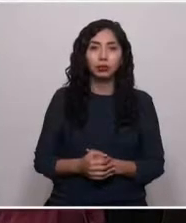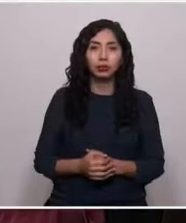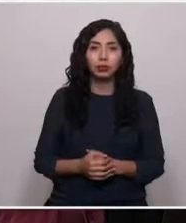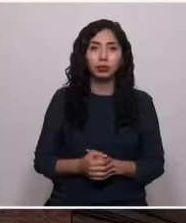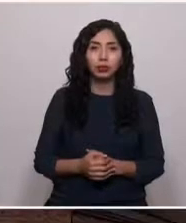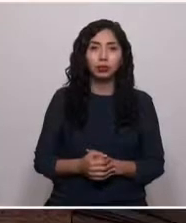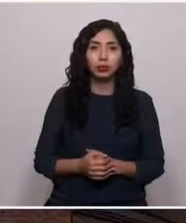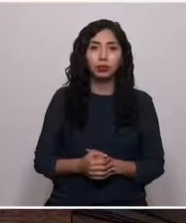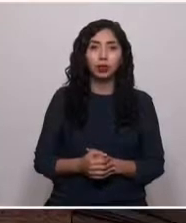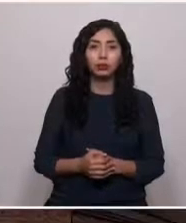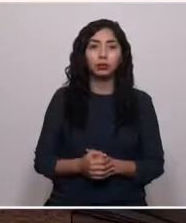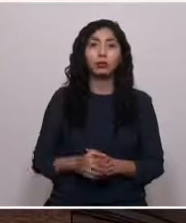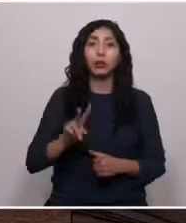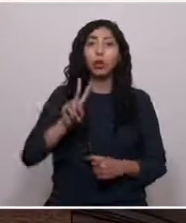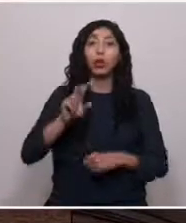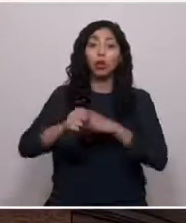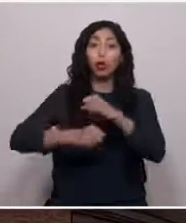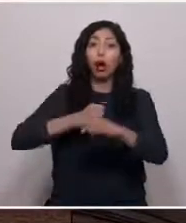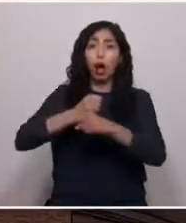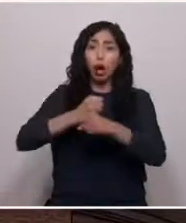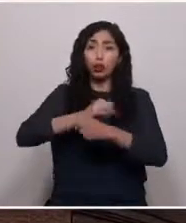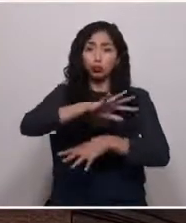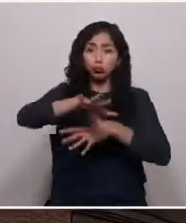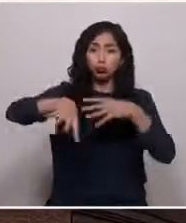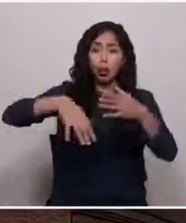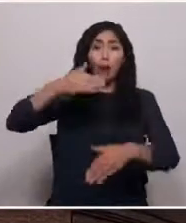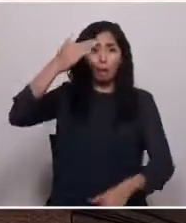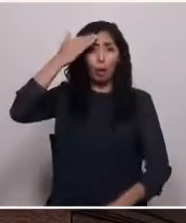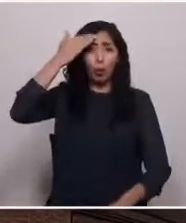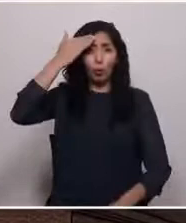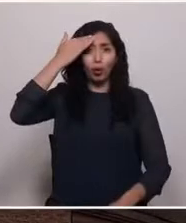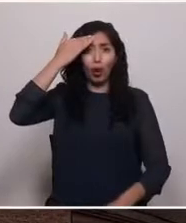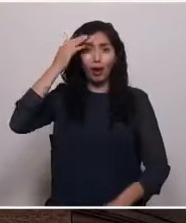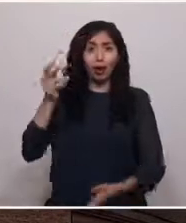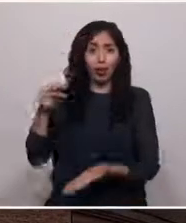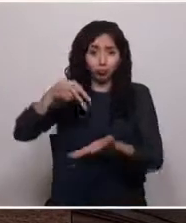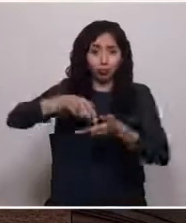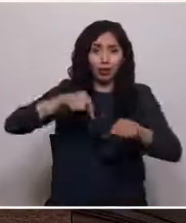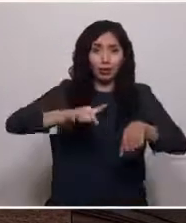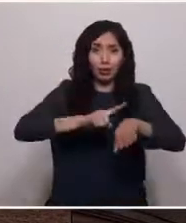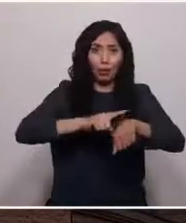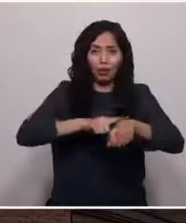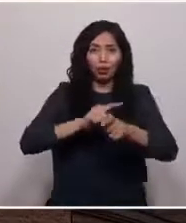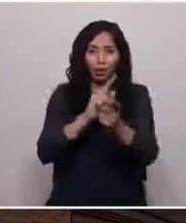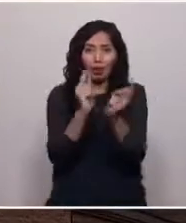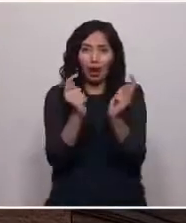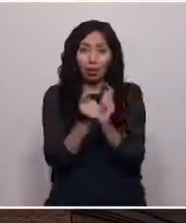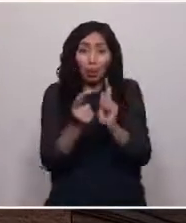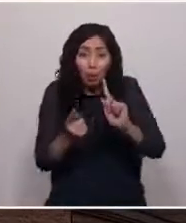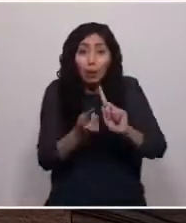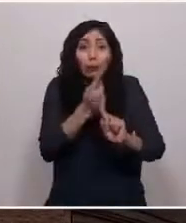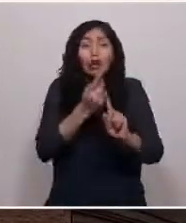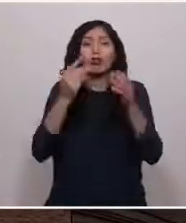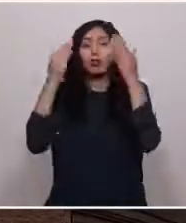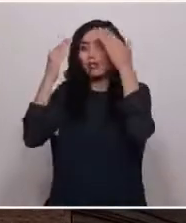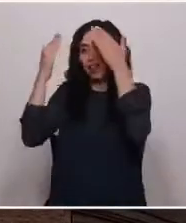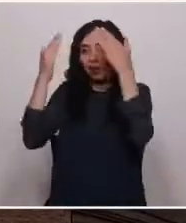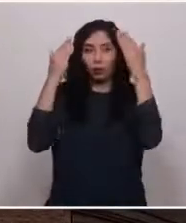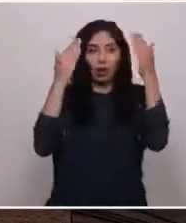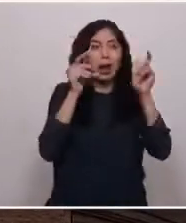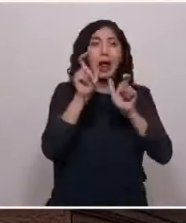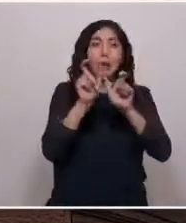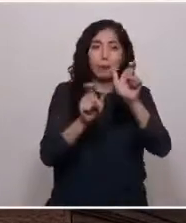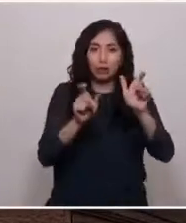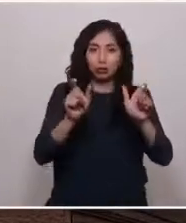ya son dos años de la revuelta popular que nos trajo a este histórico momento de cambios por ello primero quiero saludar a las personas que empujamos